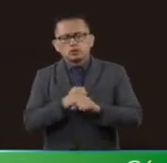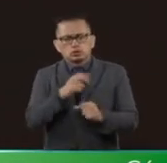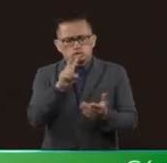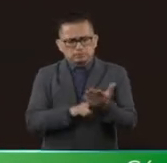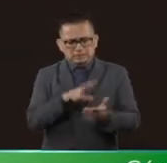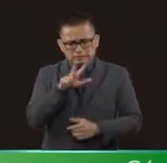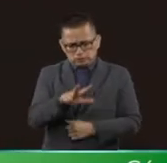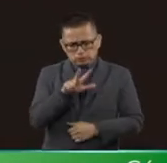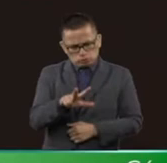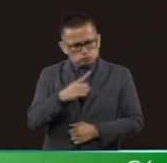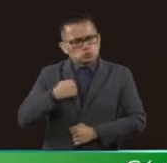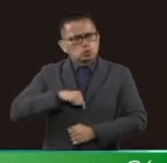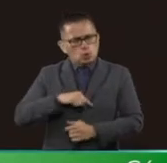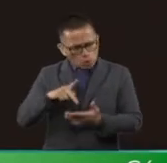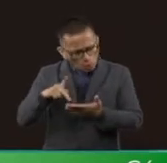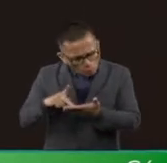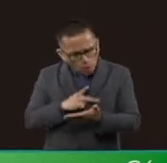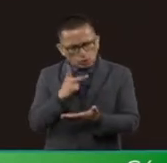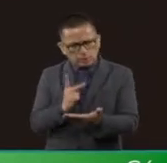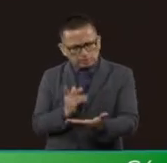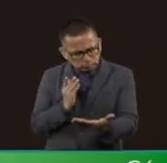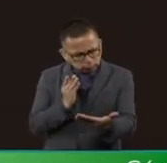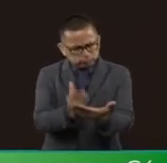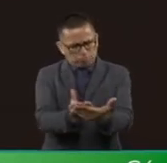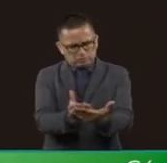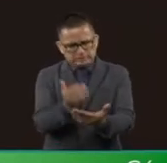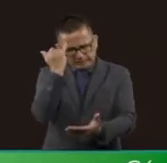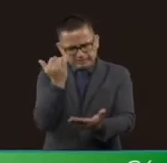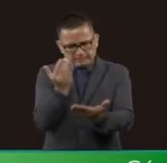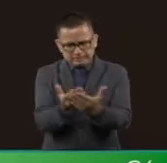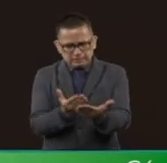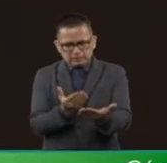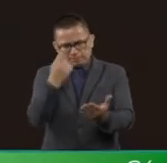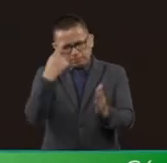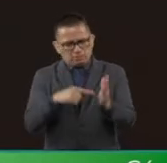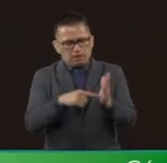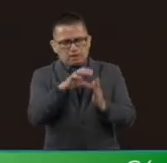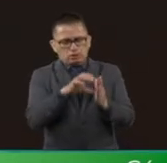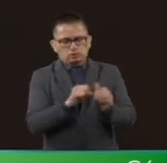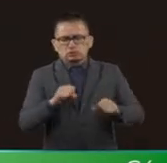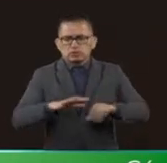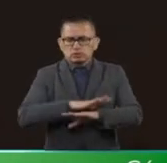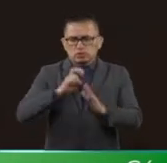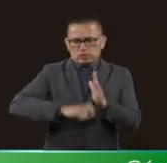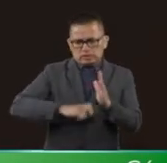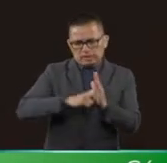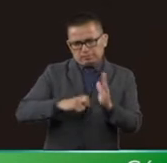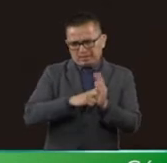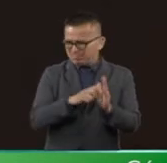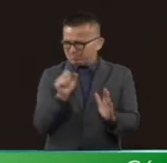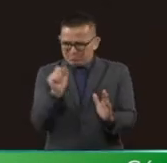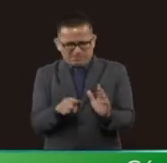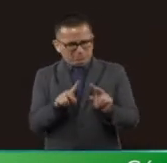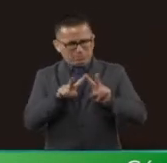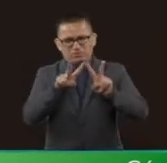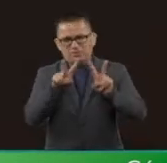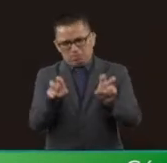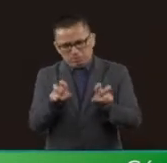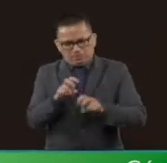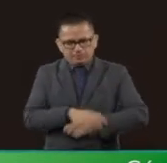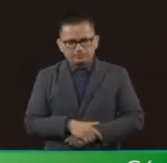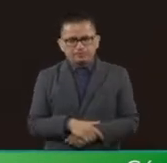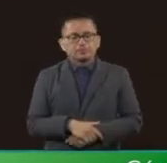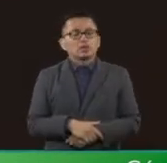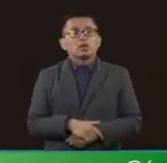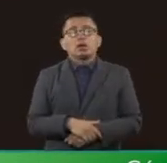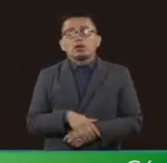volvió a presentar otra vez la iniciativa para reformar la Constitución en este mismo sentido, y en